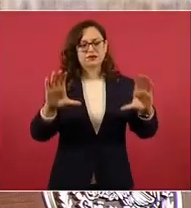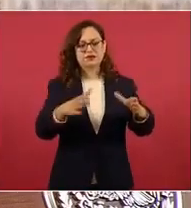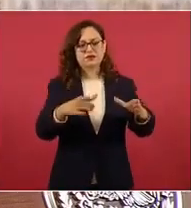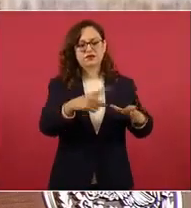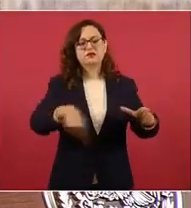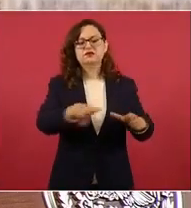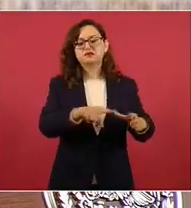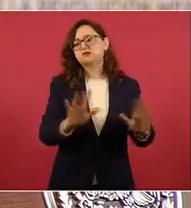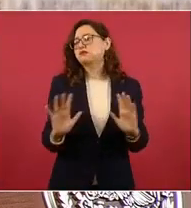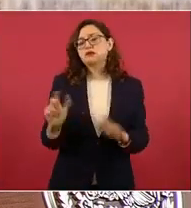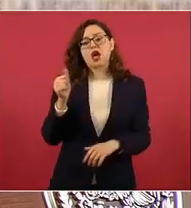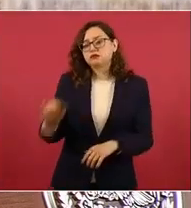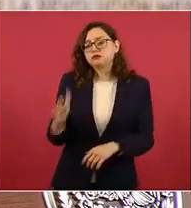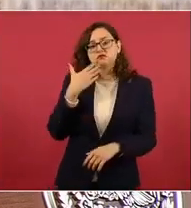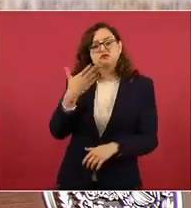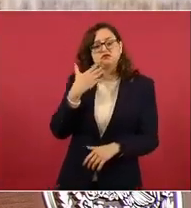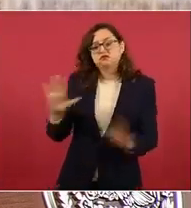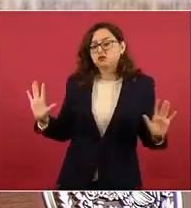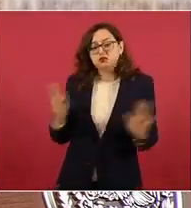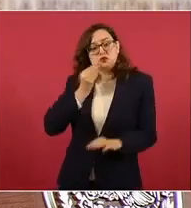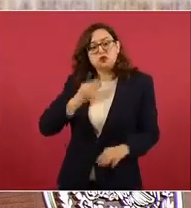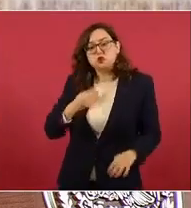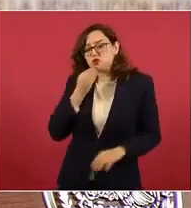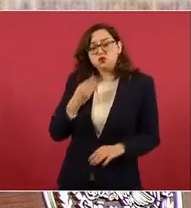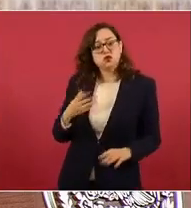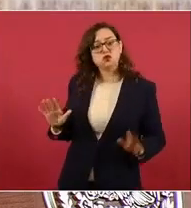que defienden eso?